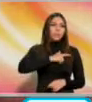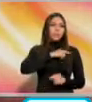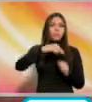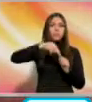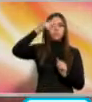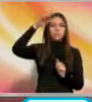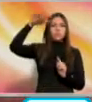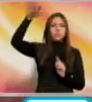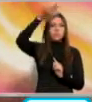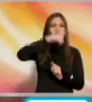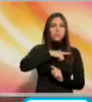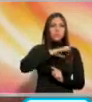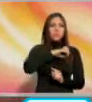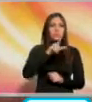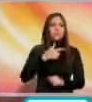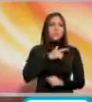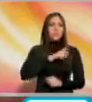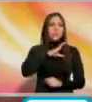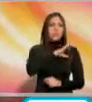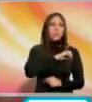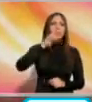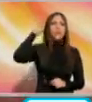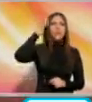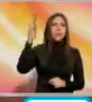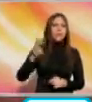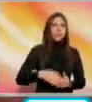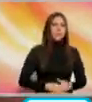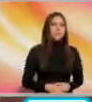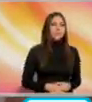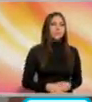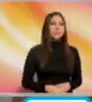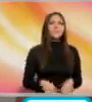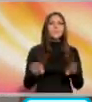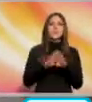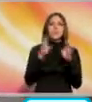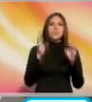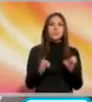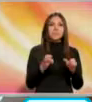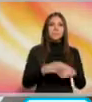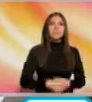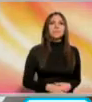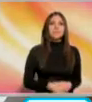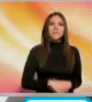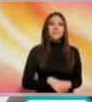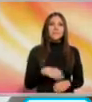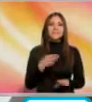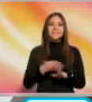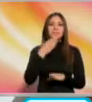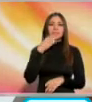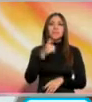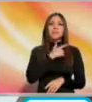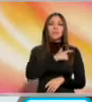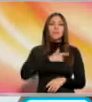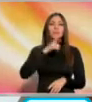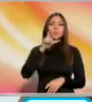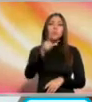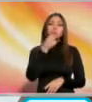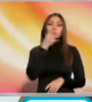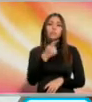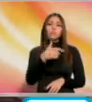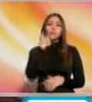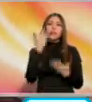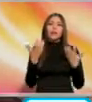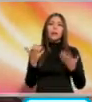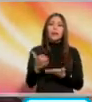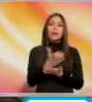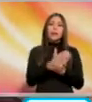pero espacio. Por favor. me encanta. Hola. Siéntese Hola, usted. ¿Cómo Gaby, estás? ¿Qué tal, Gaby? Muy bien. Yo sabía que tú querías ser astronauta de chiquita. Sí, señor.